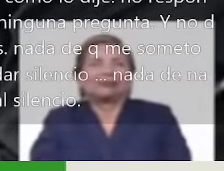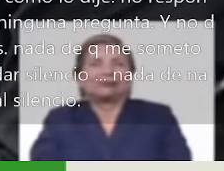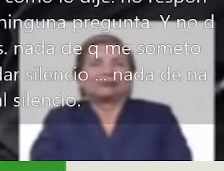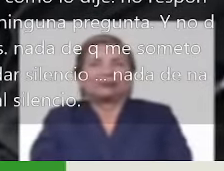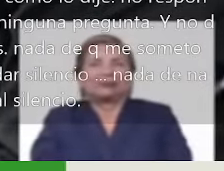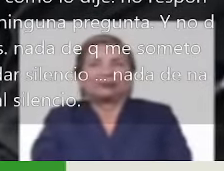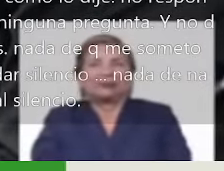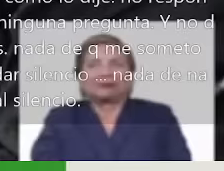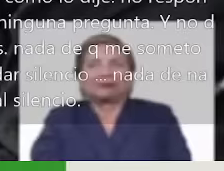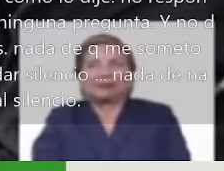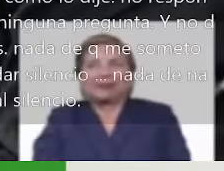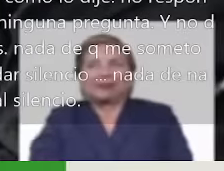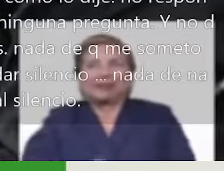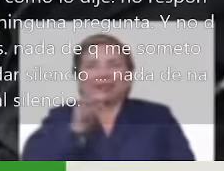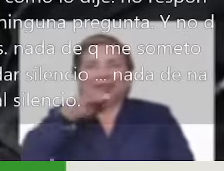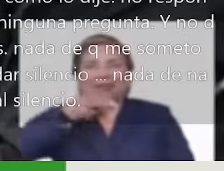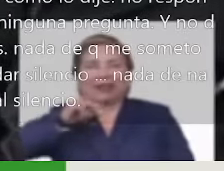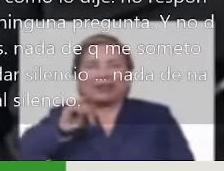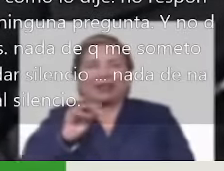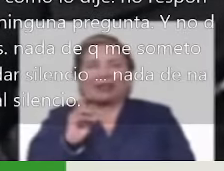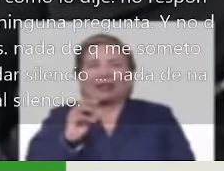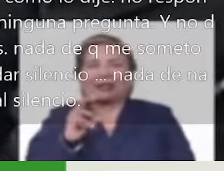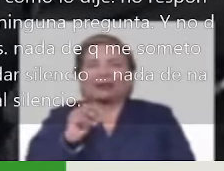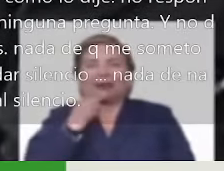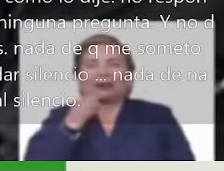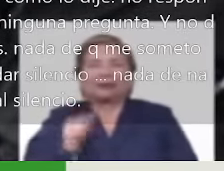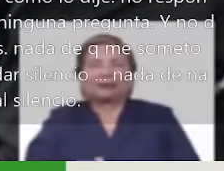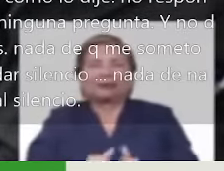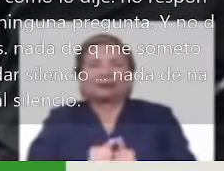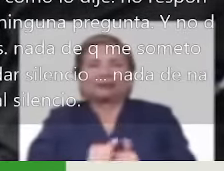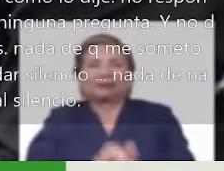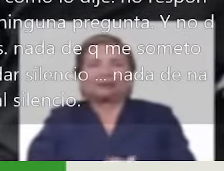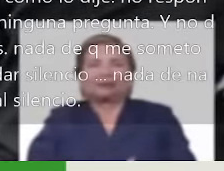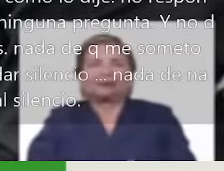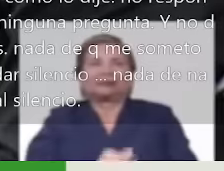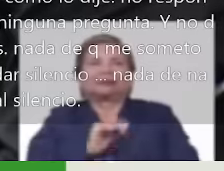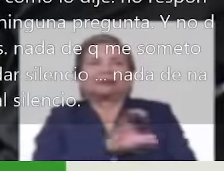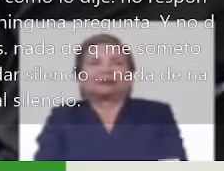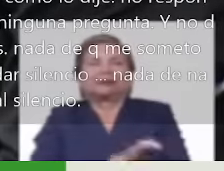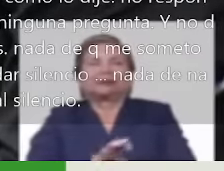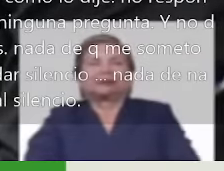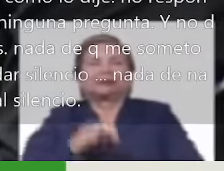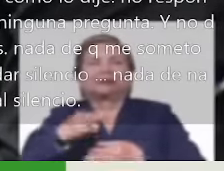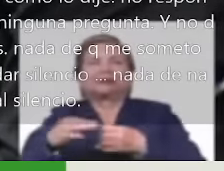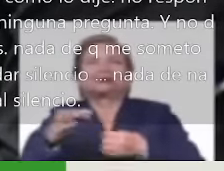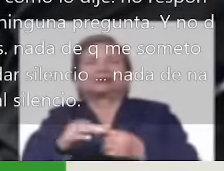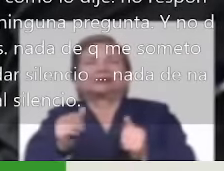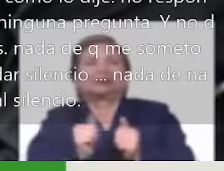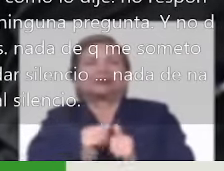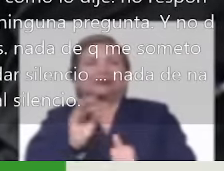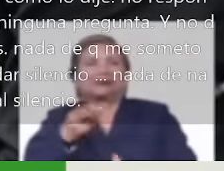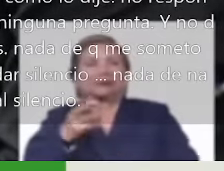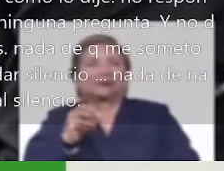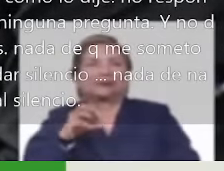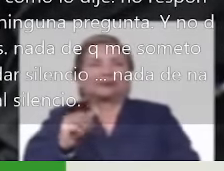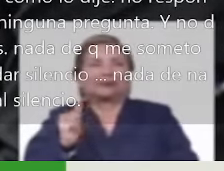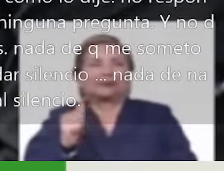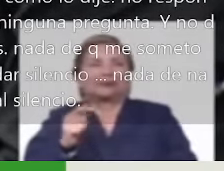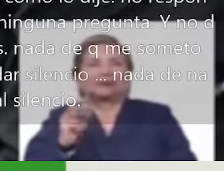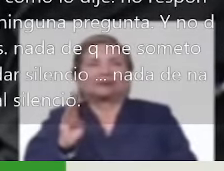Señor Chimabukuro, ¿acompañó al expresidente a la región Cajamarca, provincia Chota, distrito de